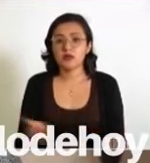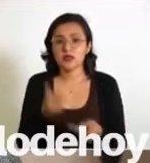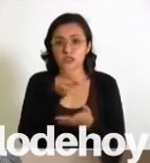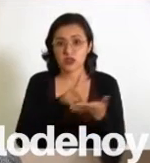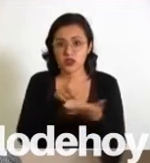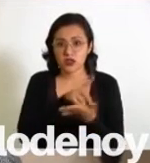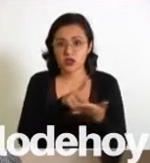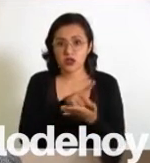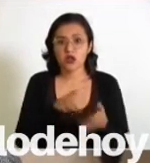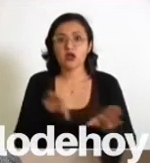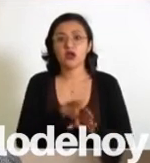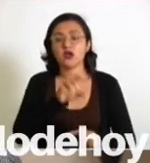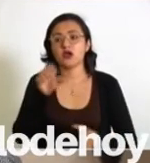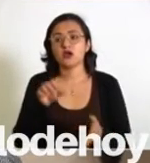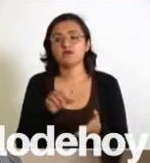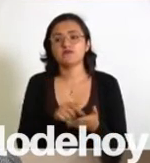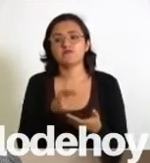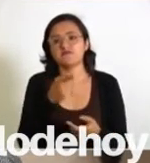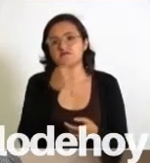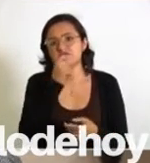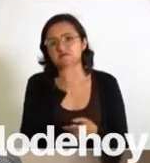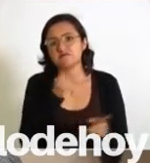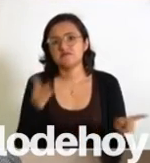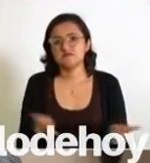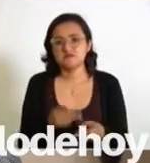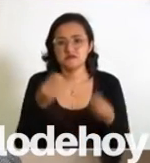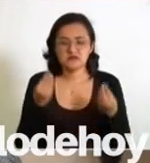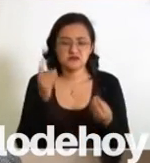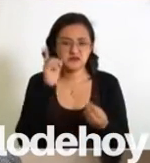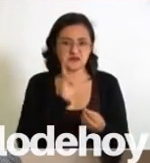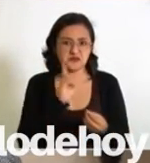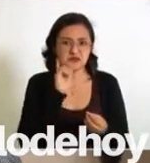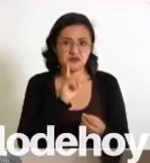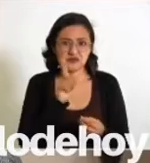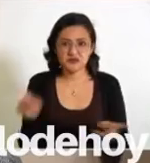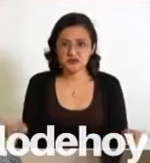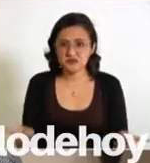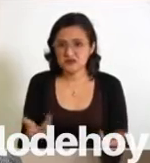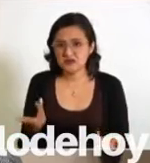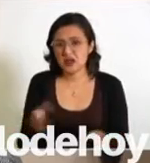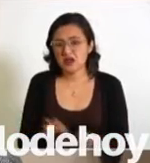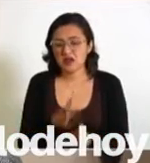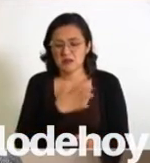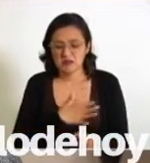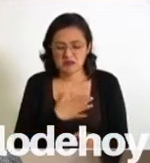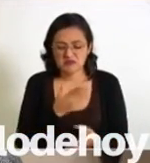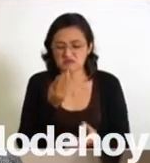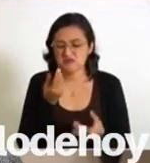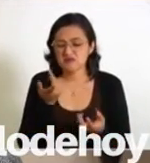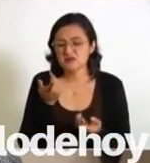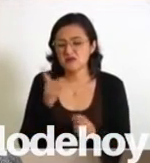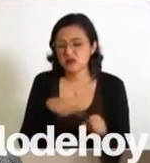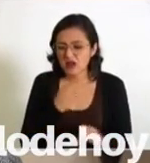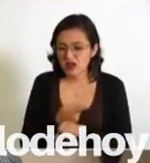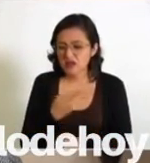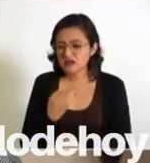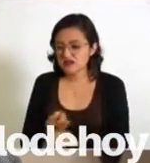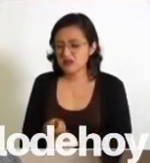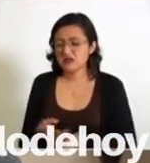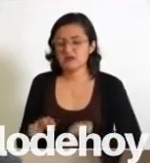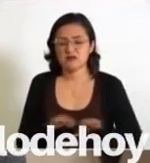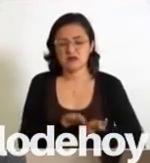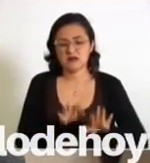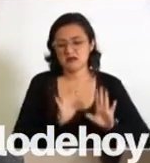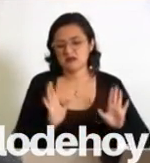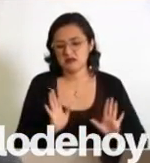eran centros de lenocinio decenas de mujeres dedicadas a